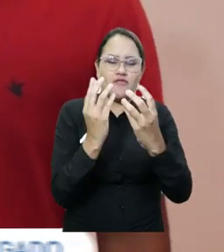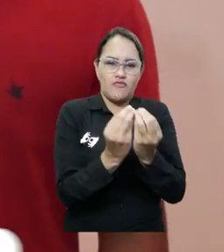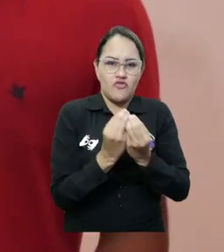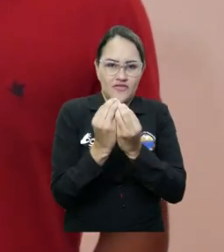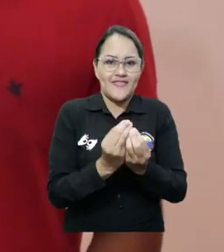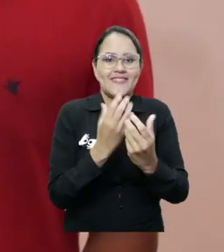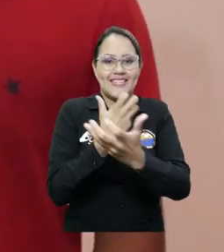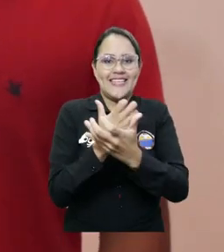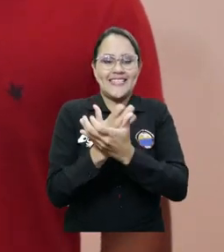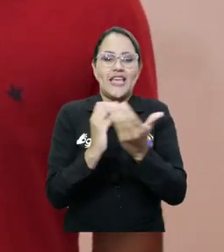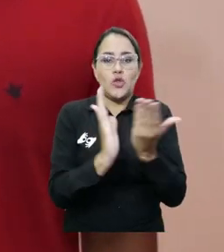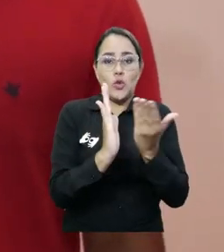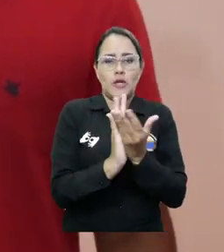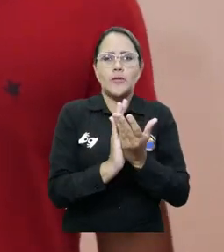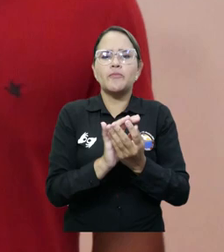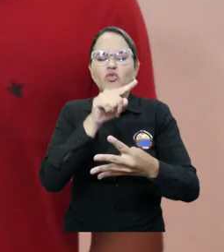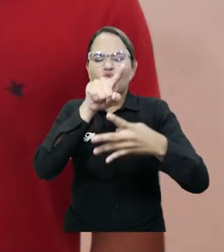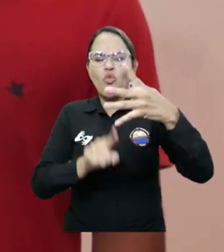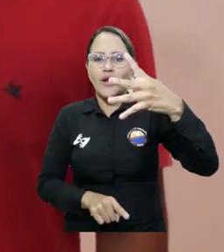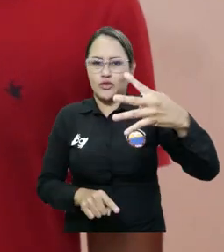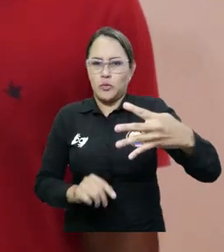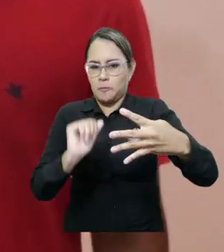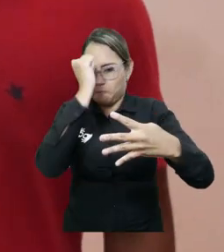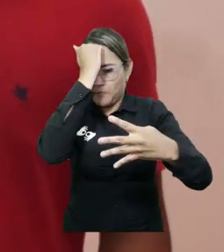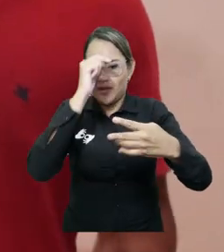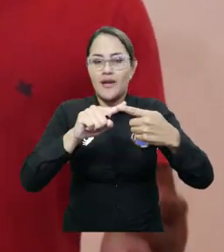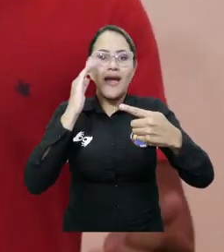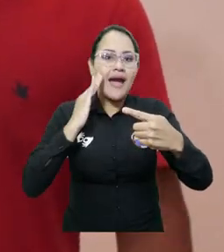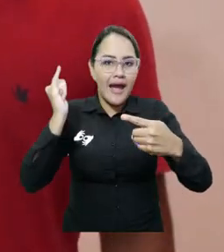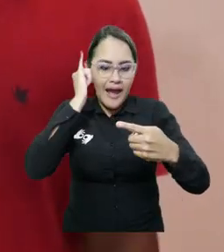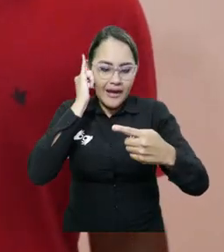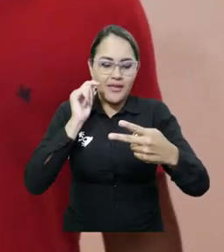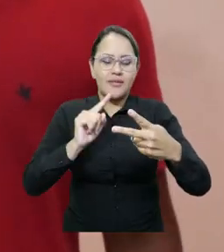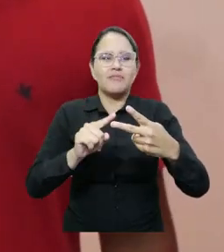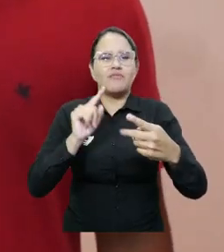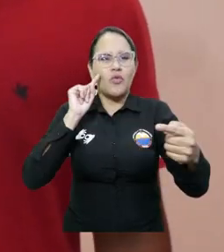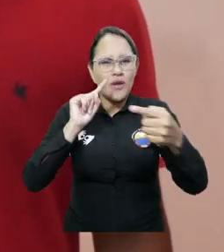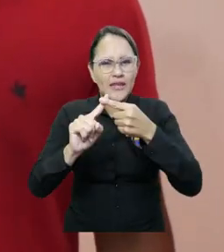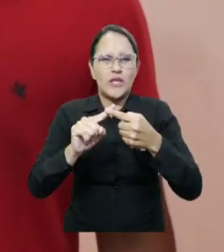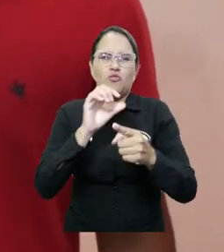Nuestras propuestas se basan en cuatro pilares fundamentales: el académico, el de previsión social,